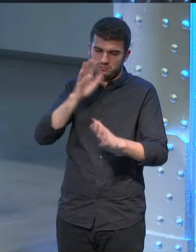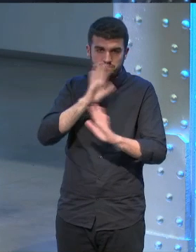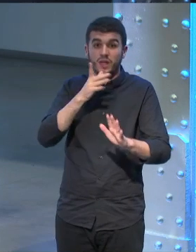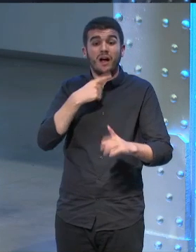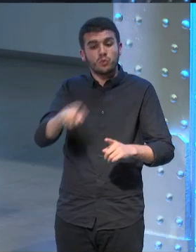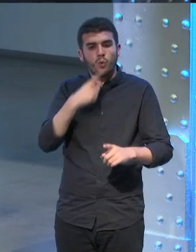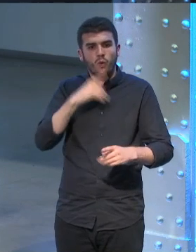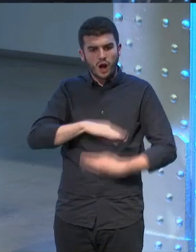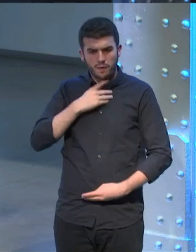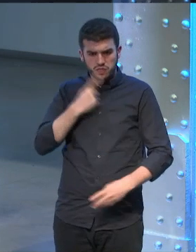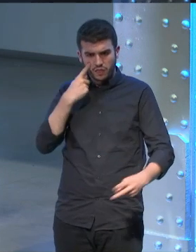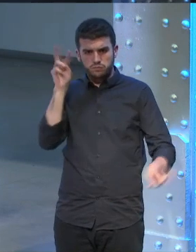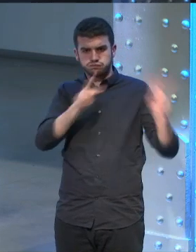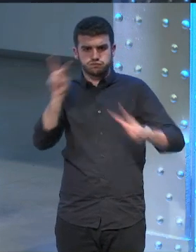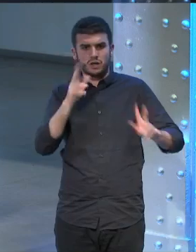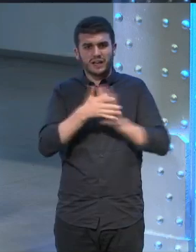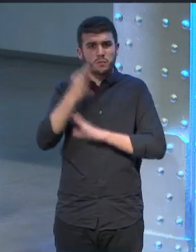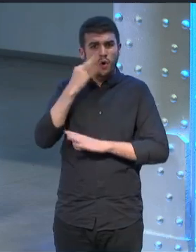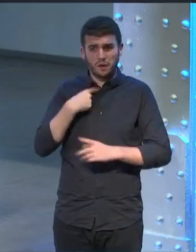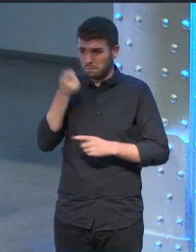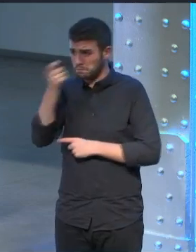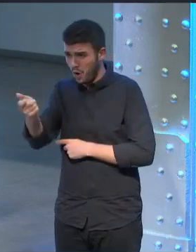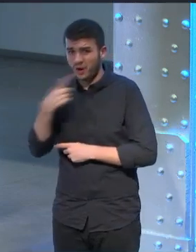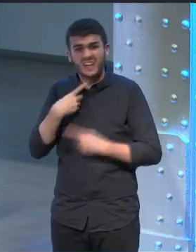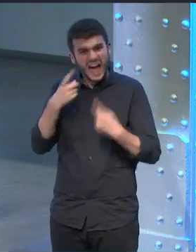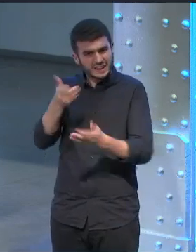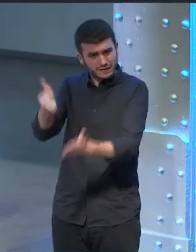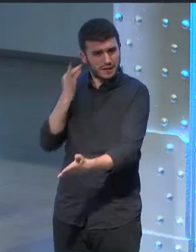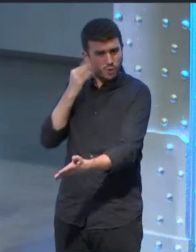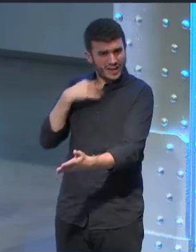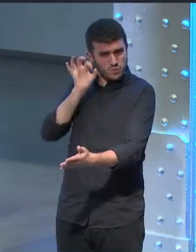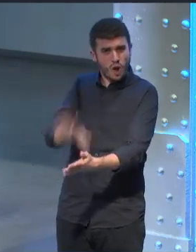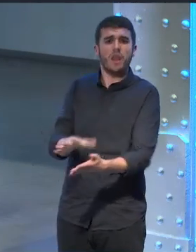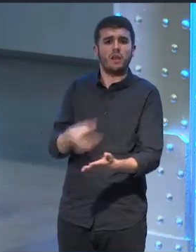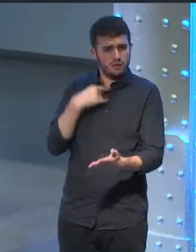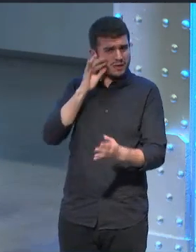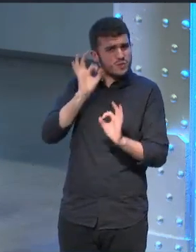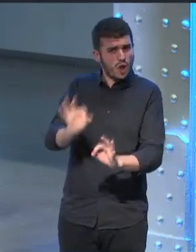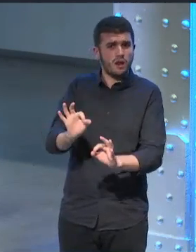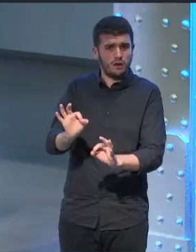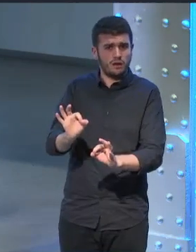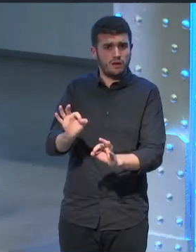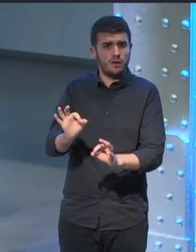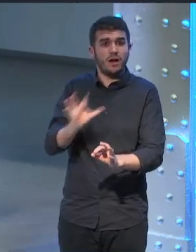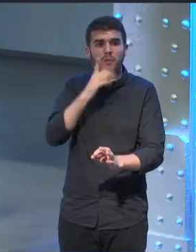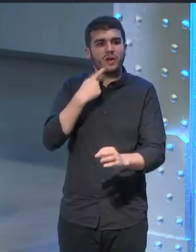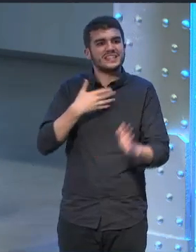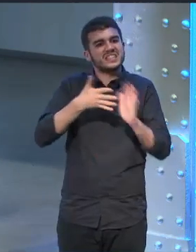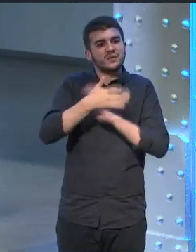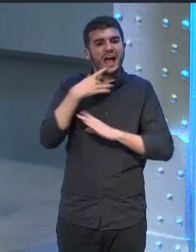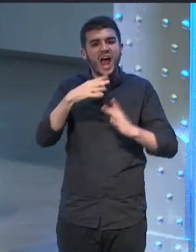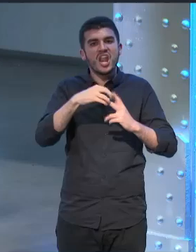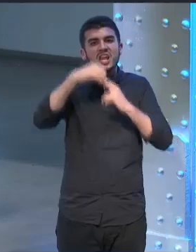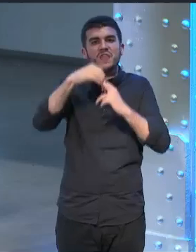demostrando una capacidad que pocas mujeres demuestran y que necesitamos mujeres como ella para que de alguna manera contagie. Y es uno de los valores del liderazgo, que